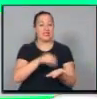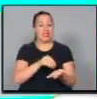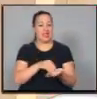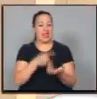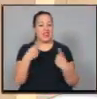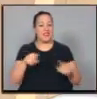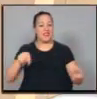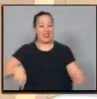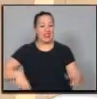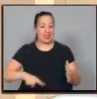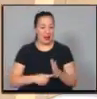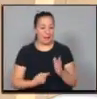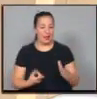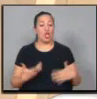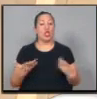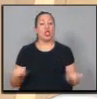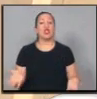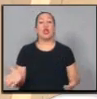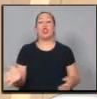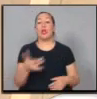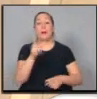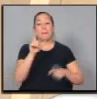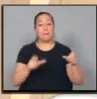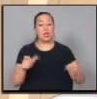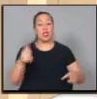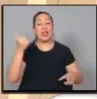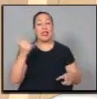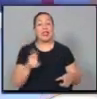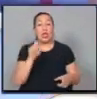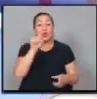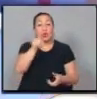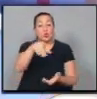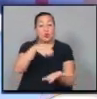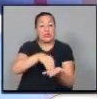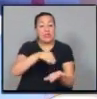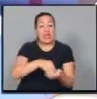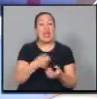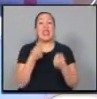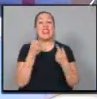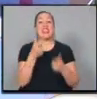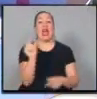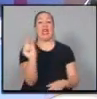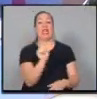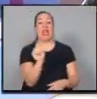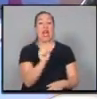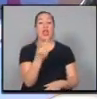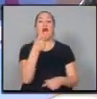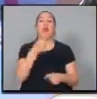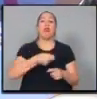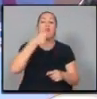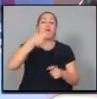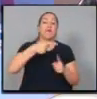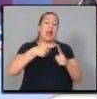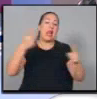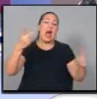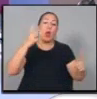Capital Federal. Entonces, para todos aquellos que tienen su terreno, le dan una línea a partir de ahora a 20 años.